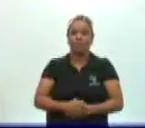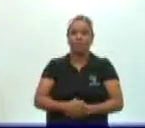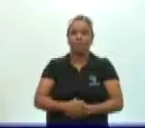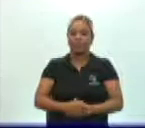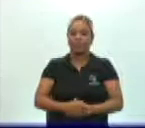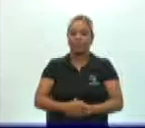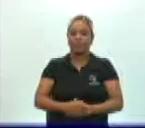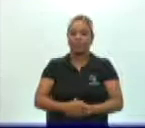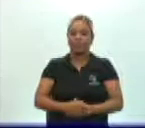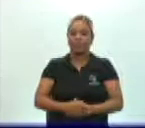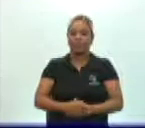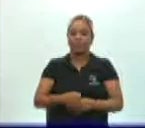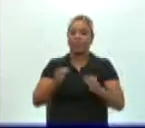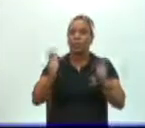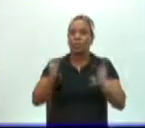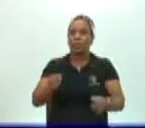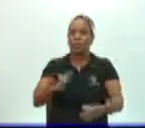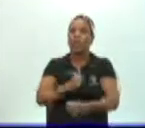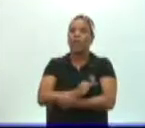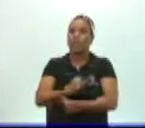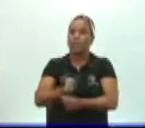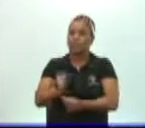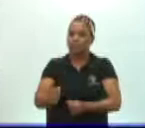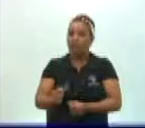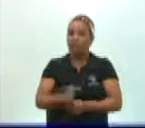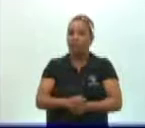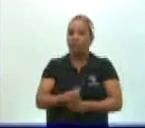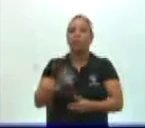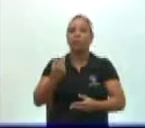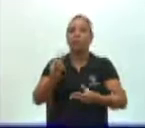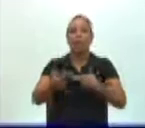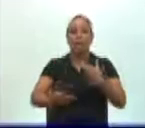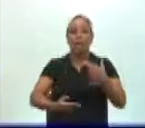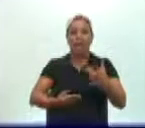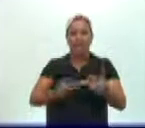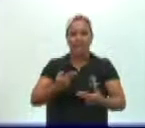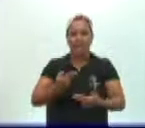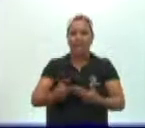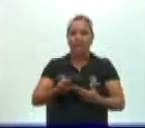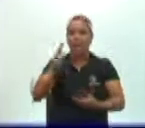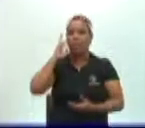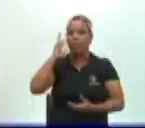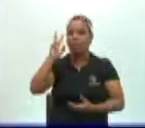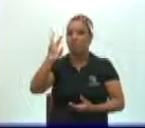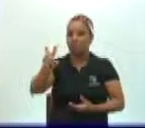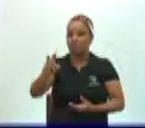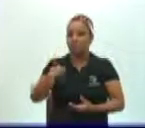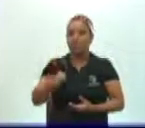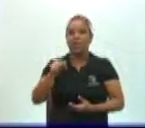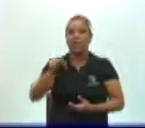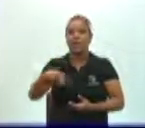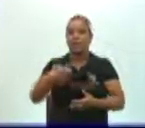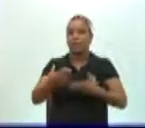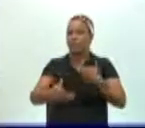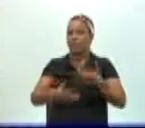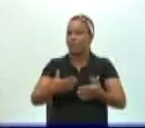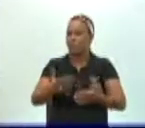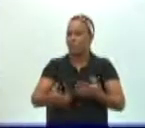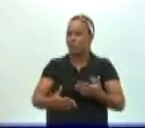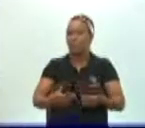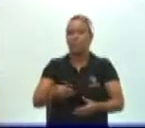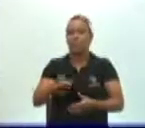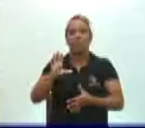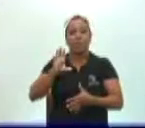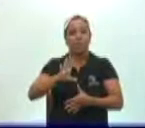Estoy seguro que su profesor hará sonar los cañones y podrán ver todo este proceso que se va a desarrollar en